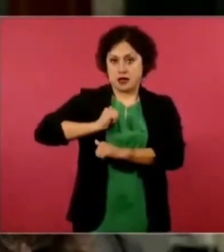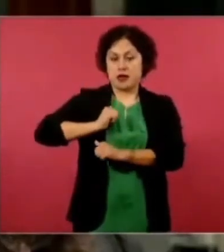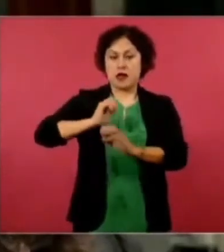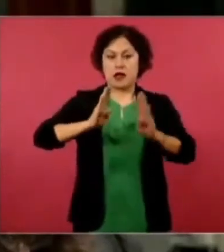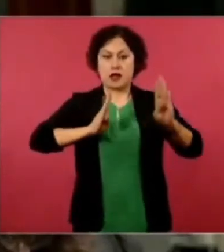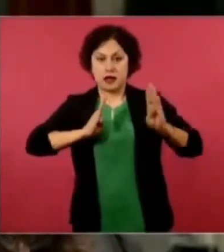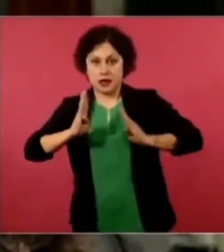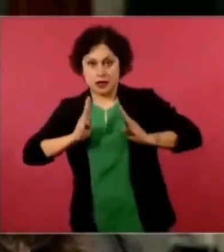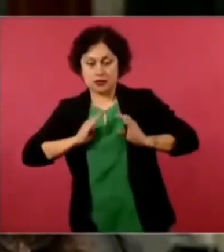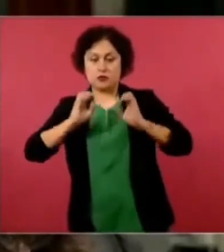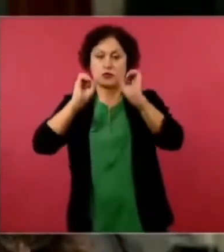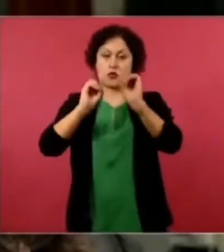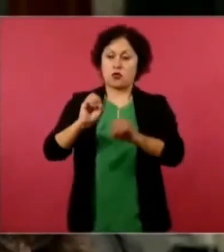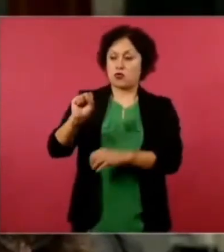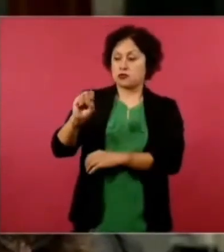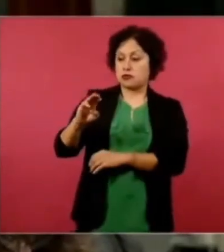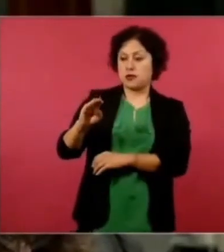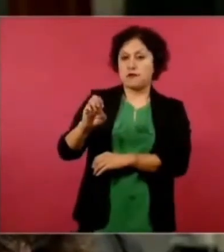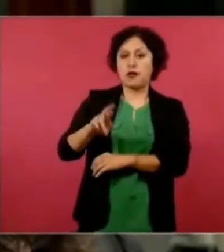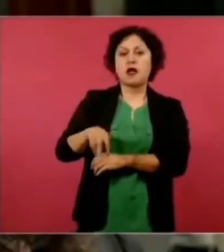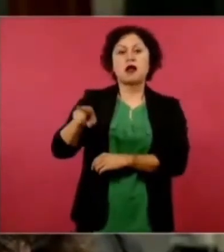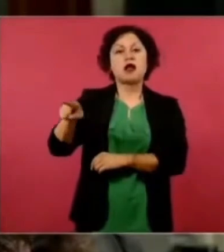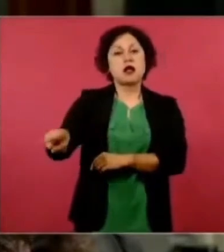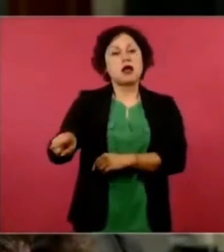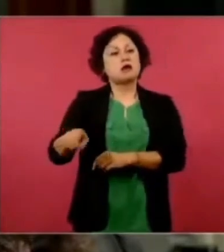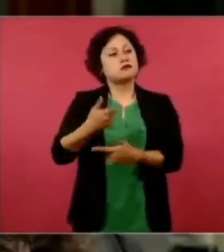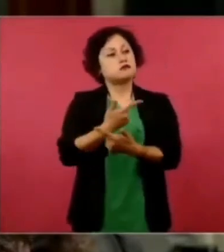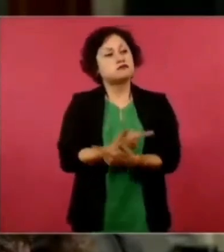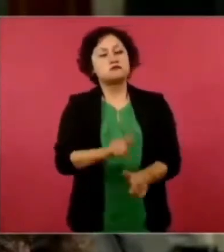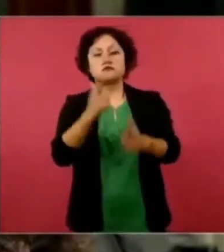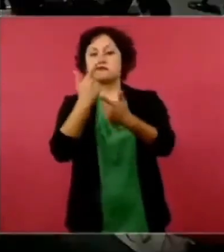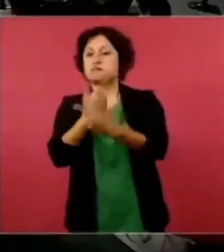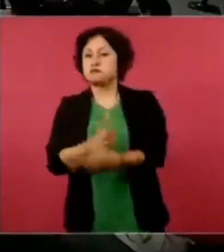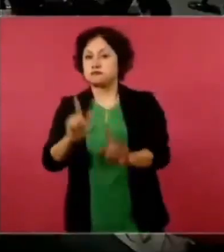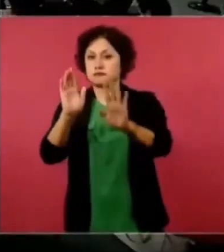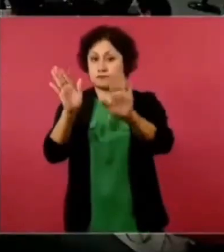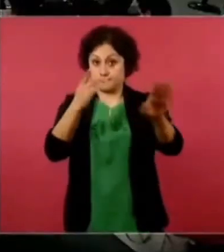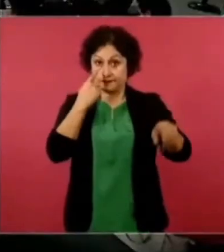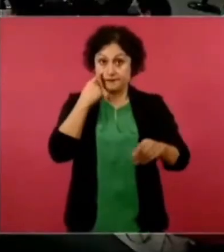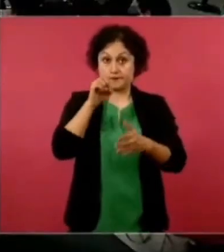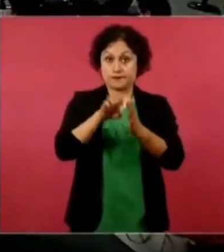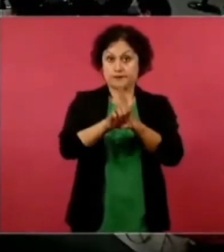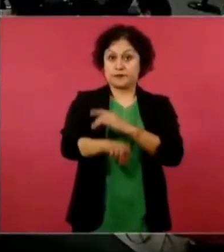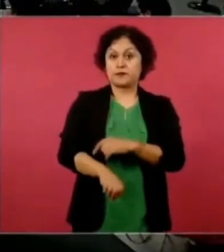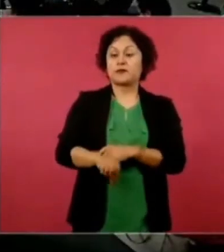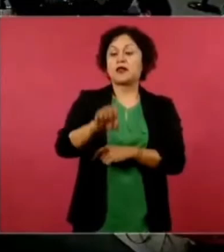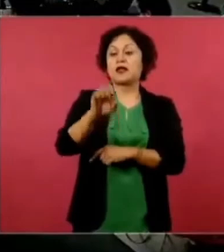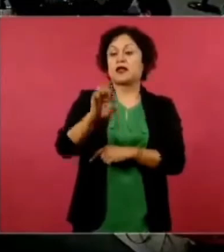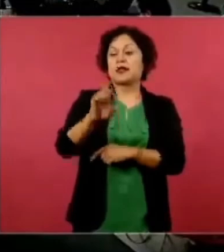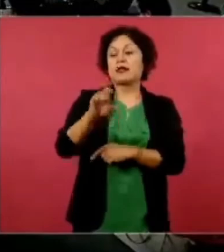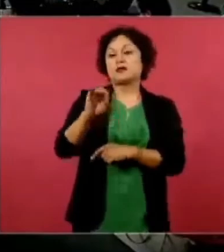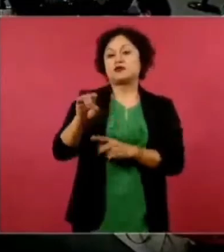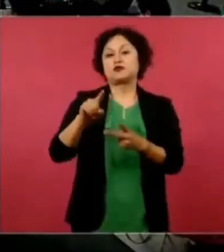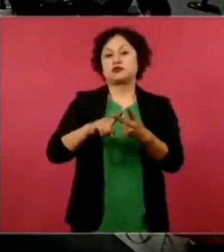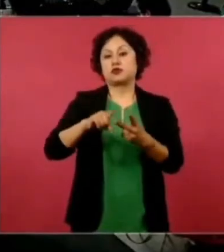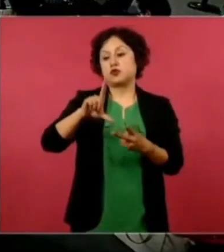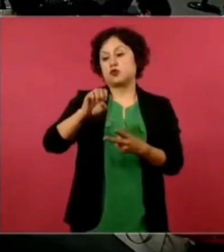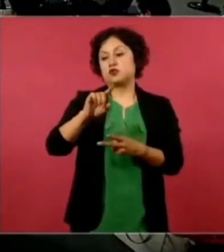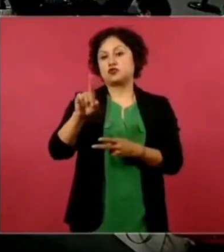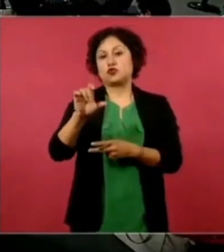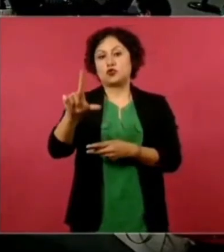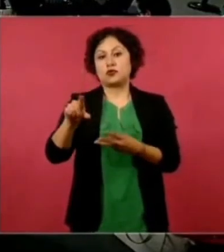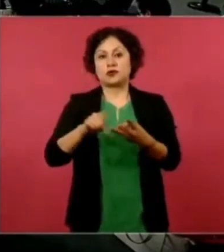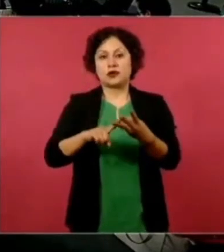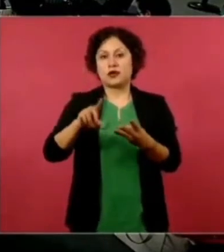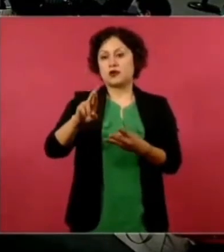libres. Tenemos los casos de Alonso Ancira, de Emilio Lozoya, de Rosario